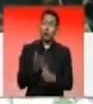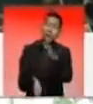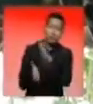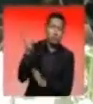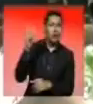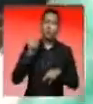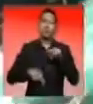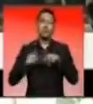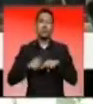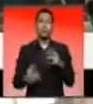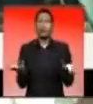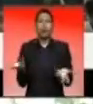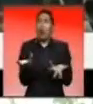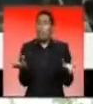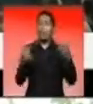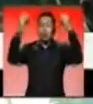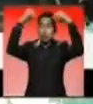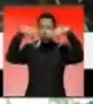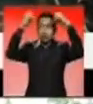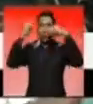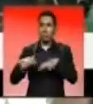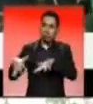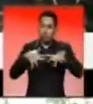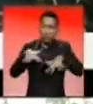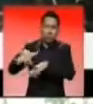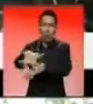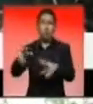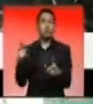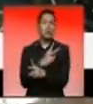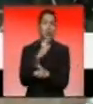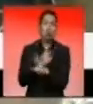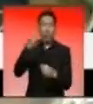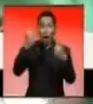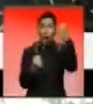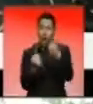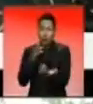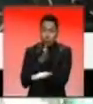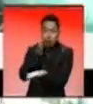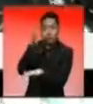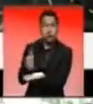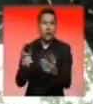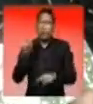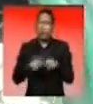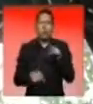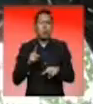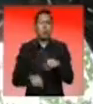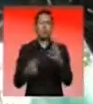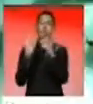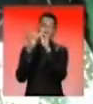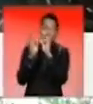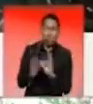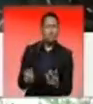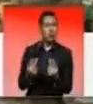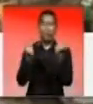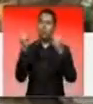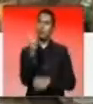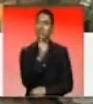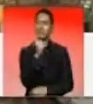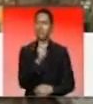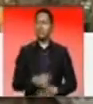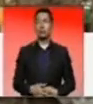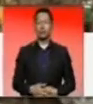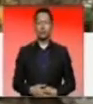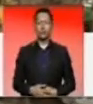por dónde salir por las lluvias, porque hay ríos y no pueden salir los carros. Es la única solución aquí, que arreglen rápido para uno poder salir al Carmen. Salen